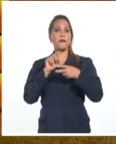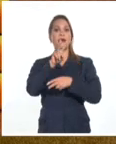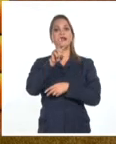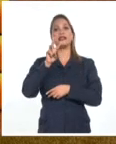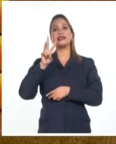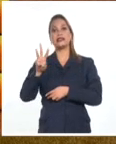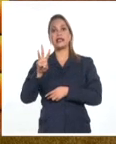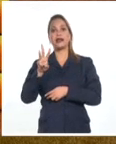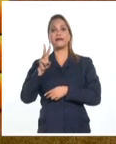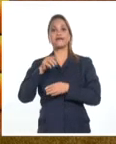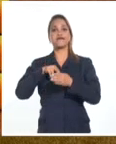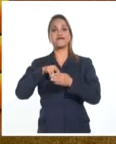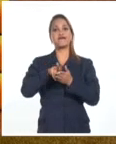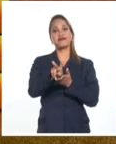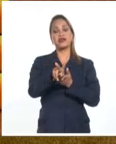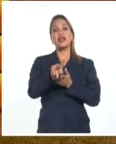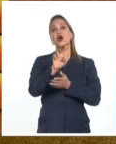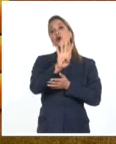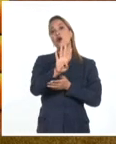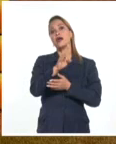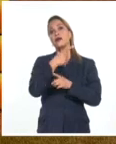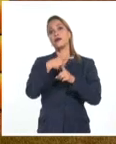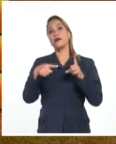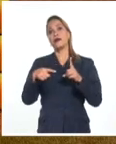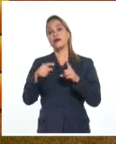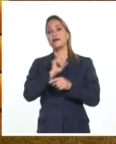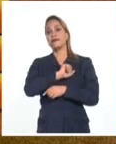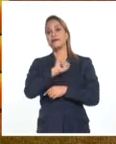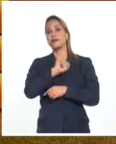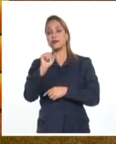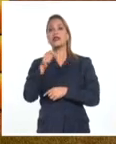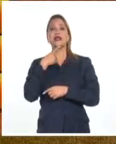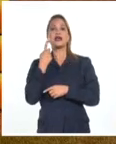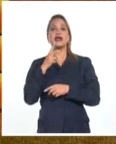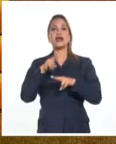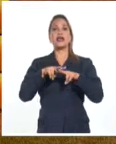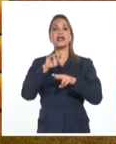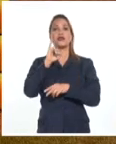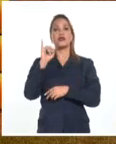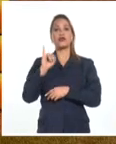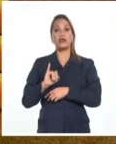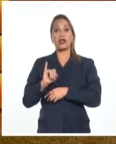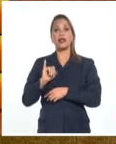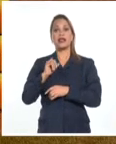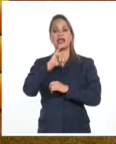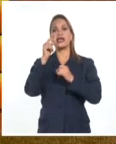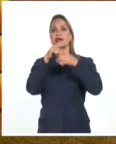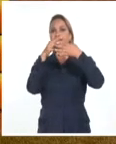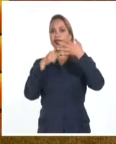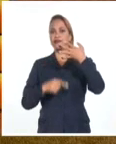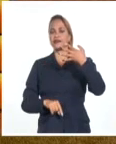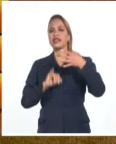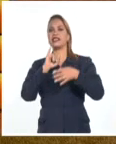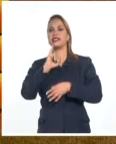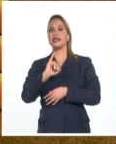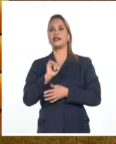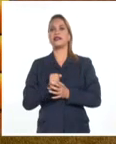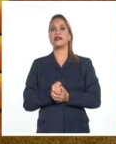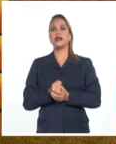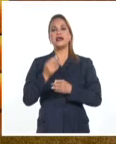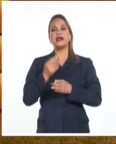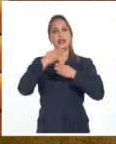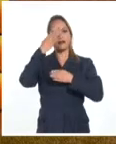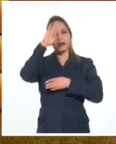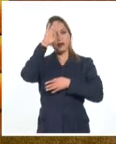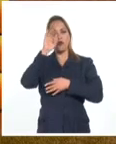23 resbalones. A 4 y medio del líder se sitúan los Azules en la sexta posición y otro grande del béisbol cubano, Santiago,